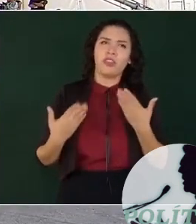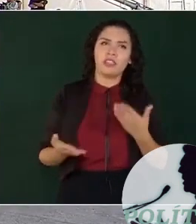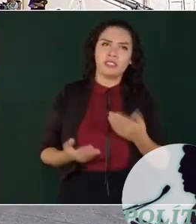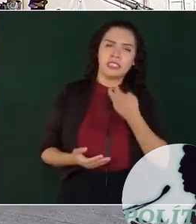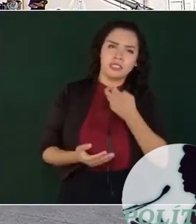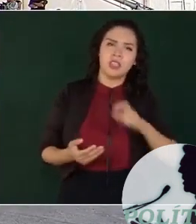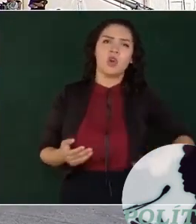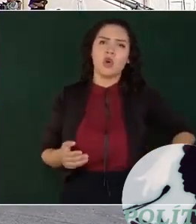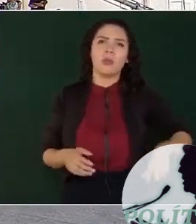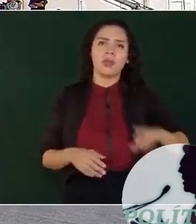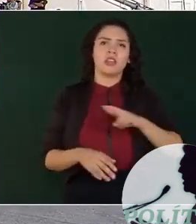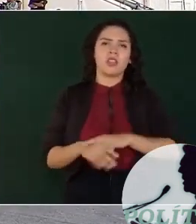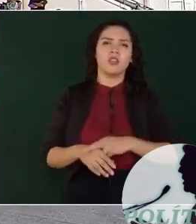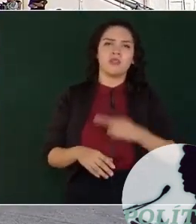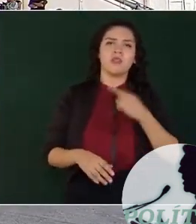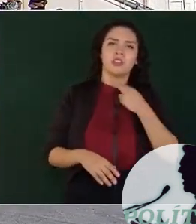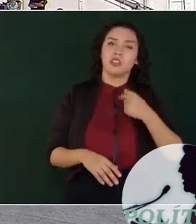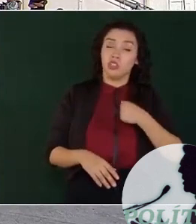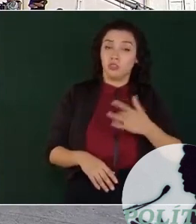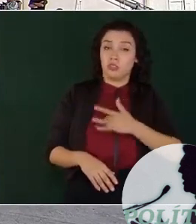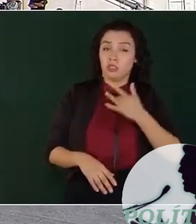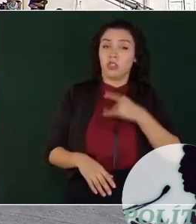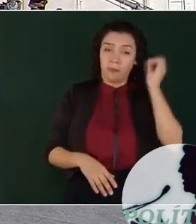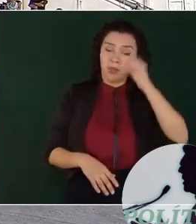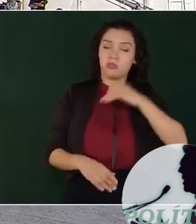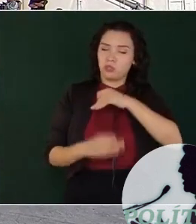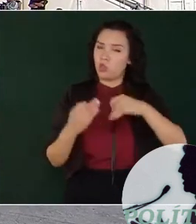al gobernador y considero que vamos bien.